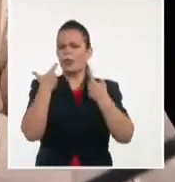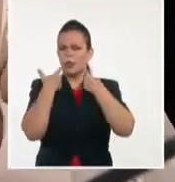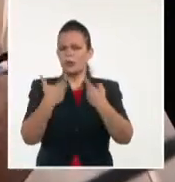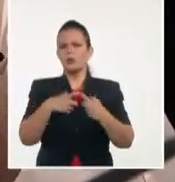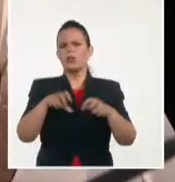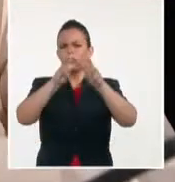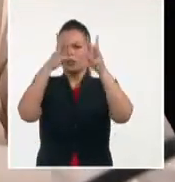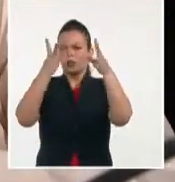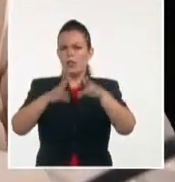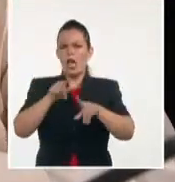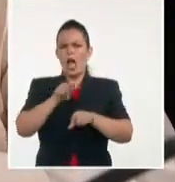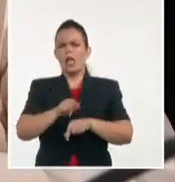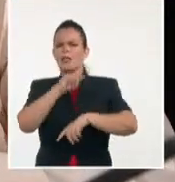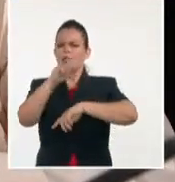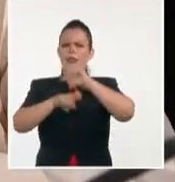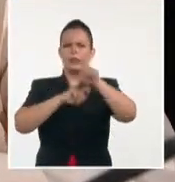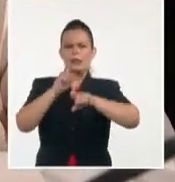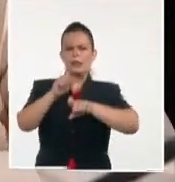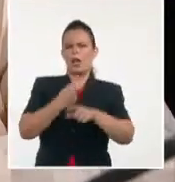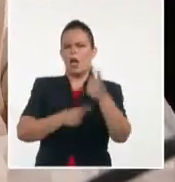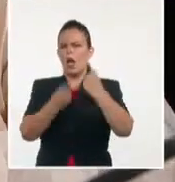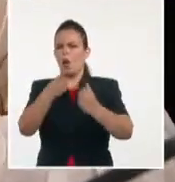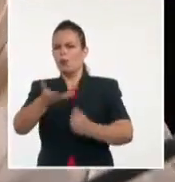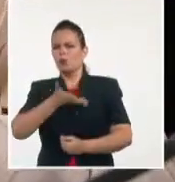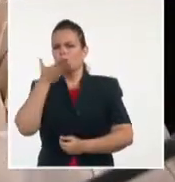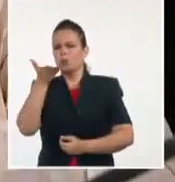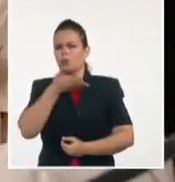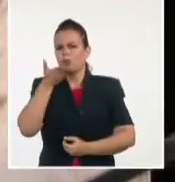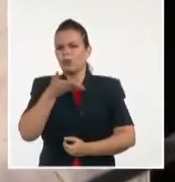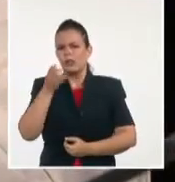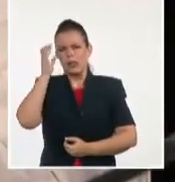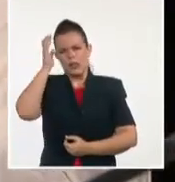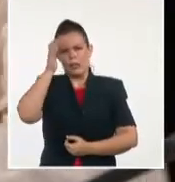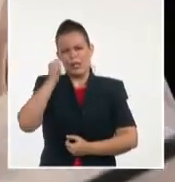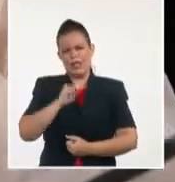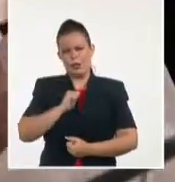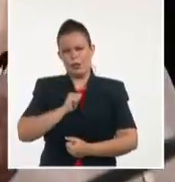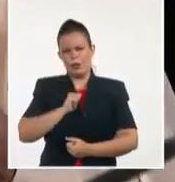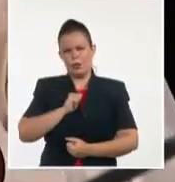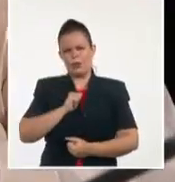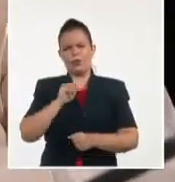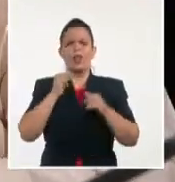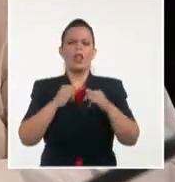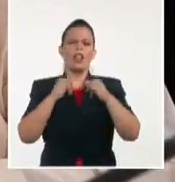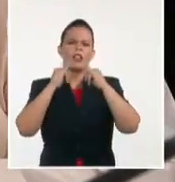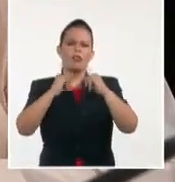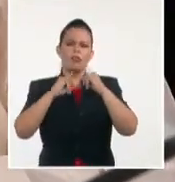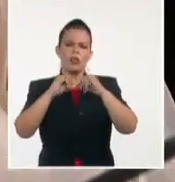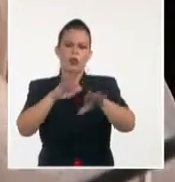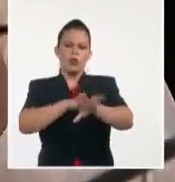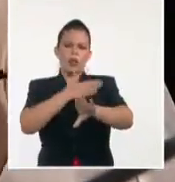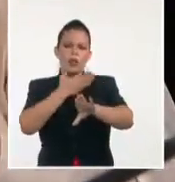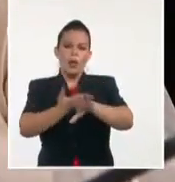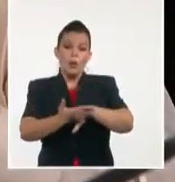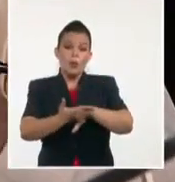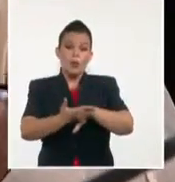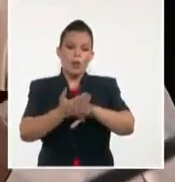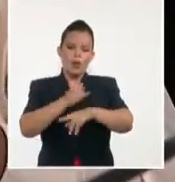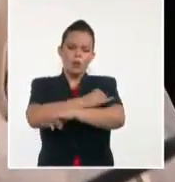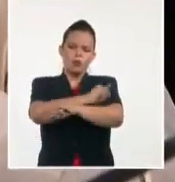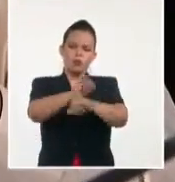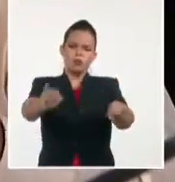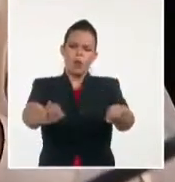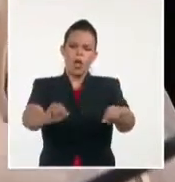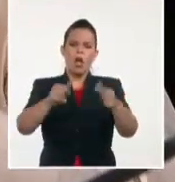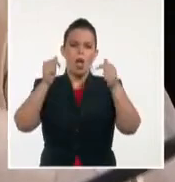general favorables, pero también algunas personas preguntan, etcétera. La información que se da luego de manera pública, y que hemos reiterado en esta